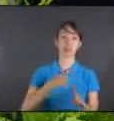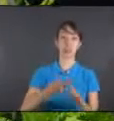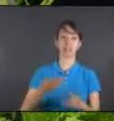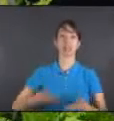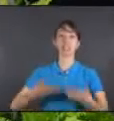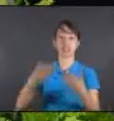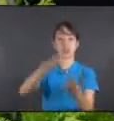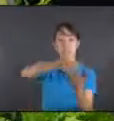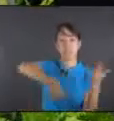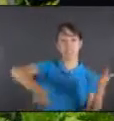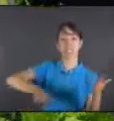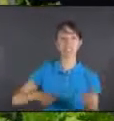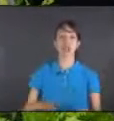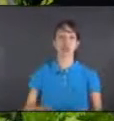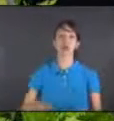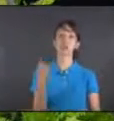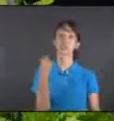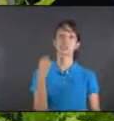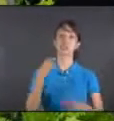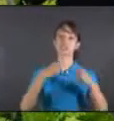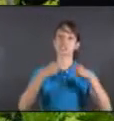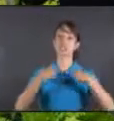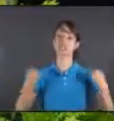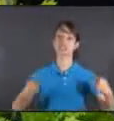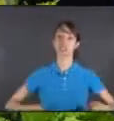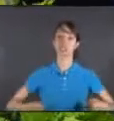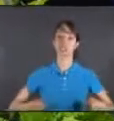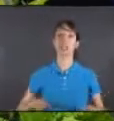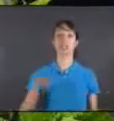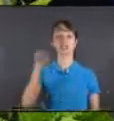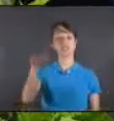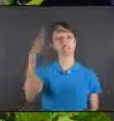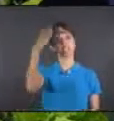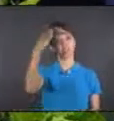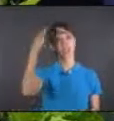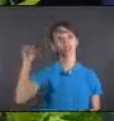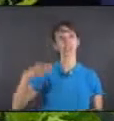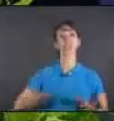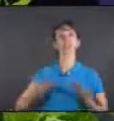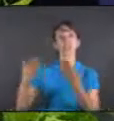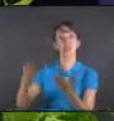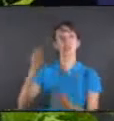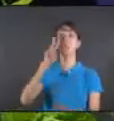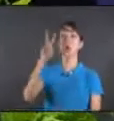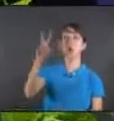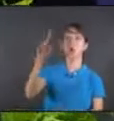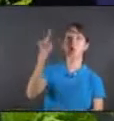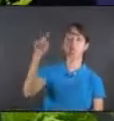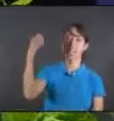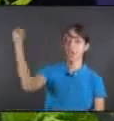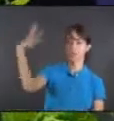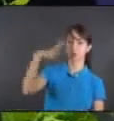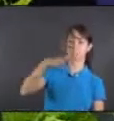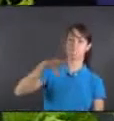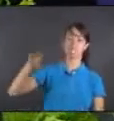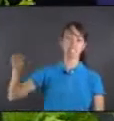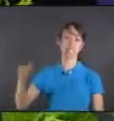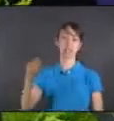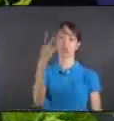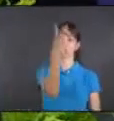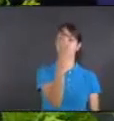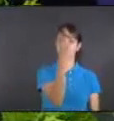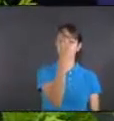Pablo iba persiguiendo furiosamente a los discípulos cuando le habían dado cartas los sacerdotes,